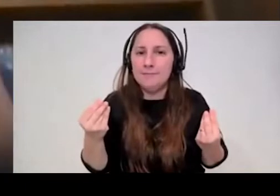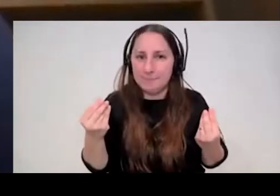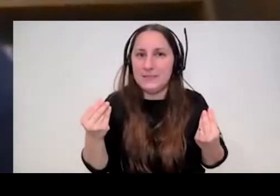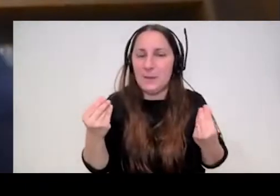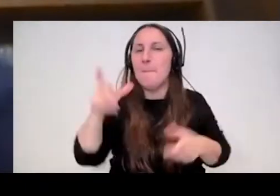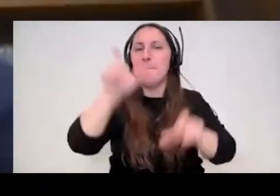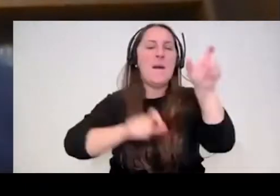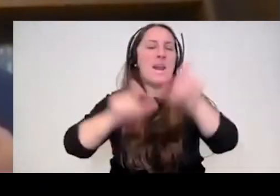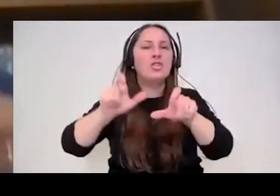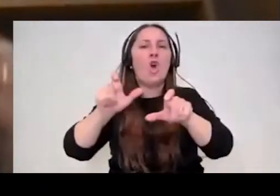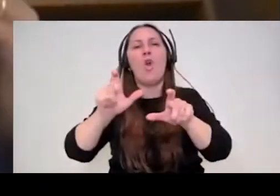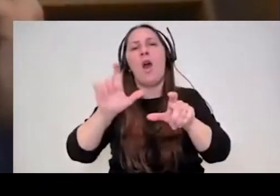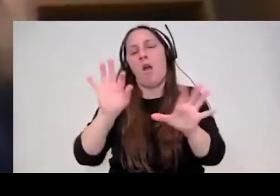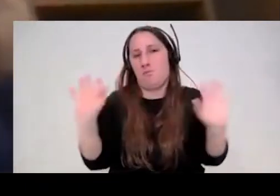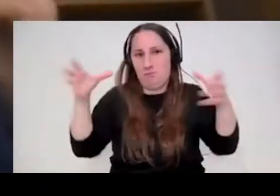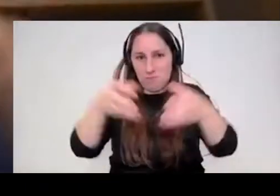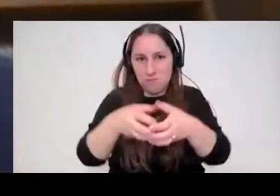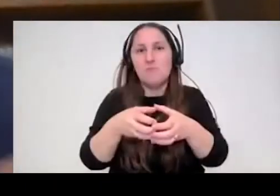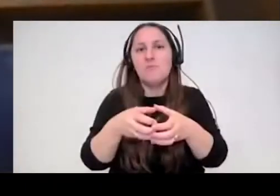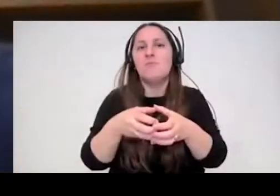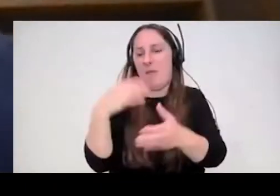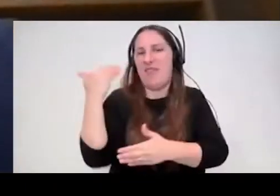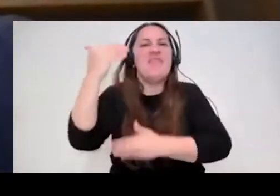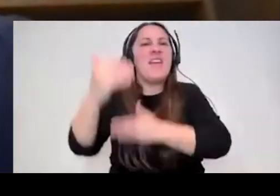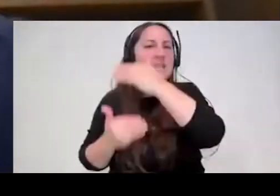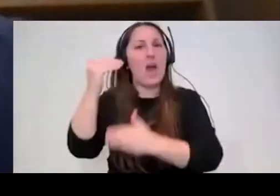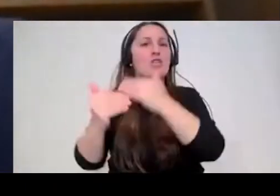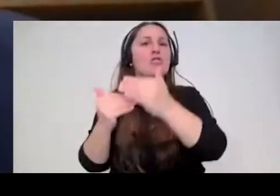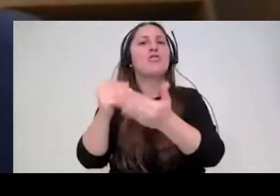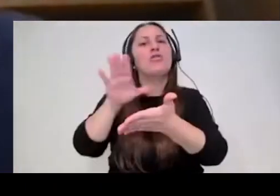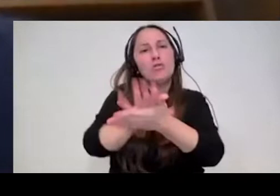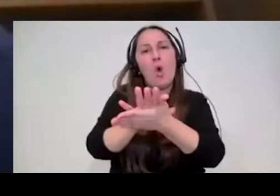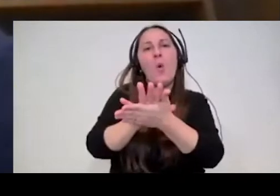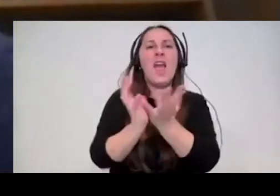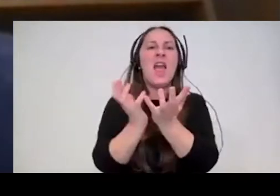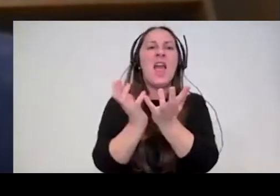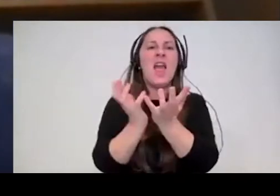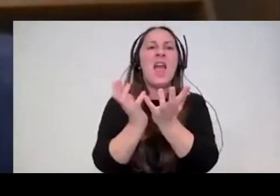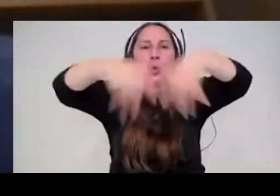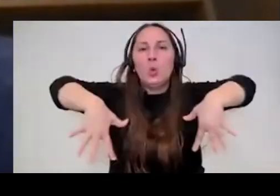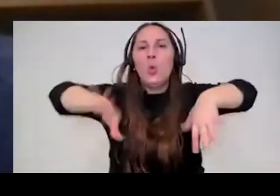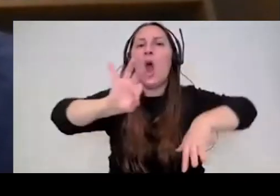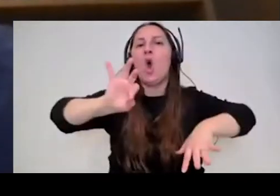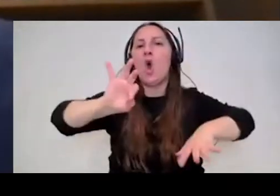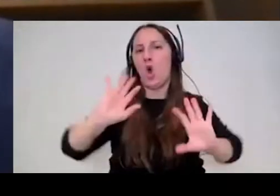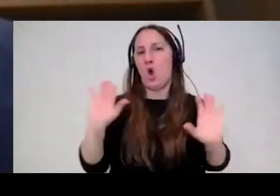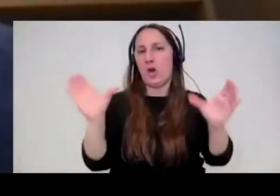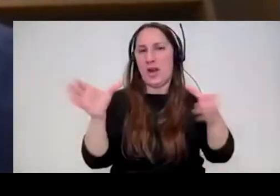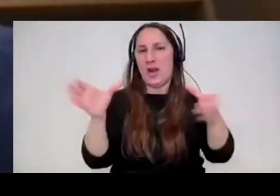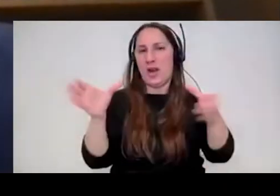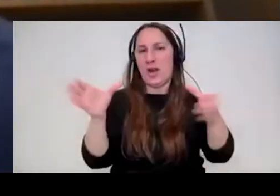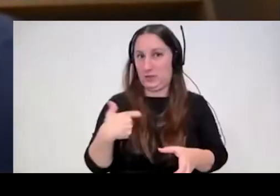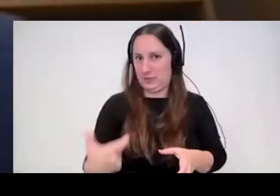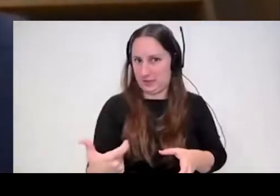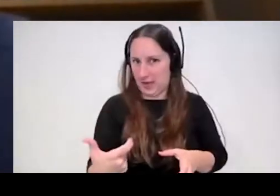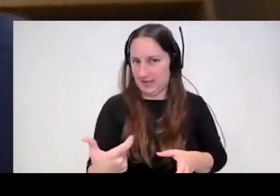el mayor o menor grado de desarrollo en términos de estructura u organización sindical.